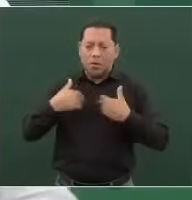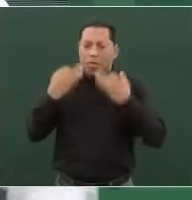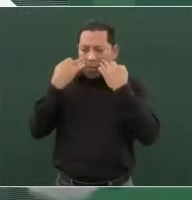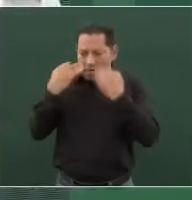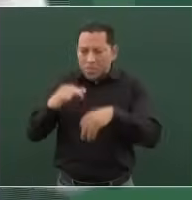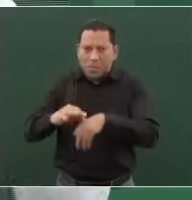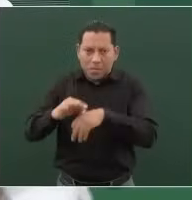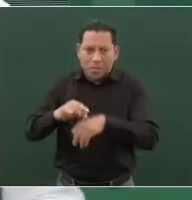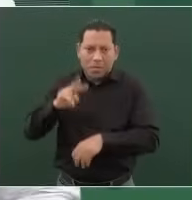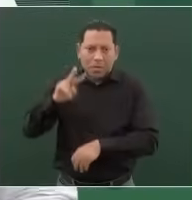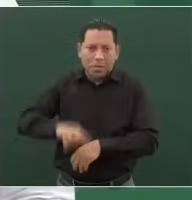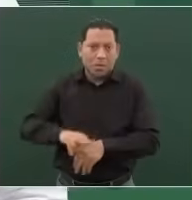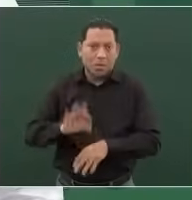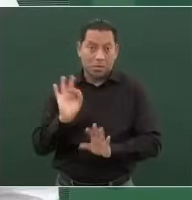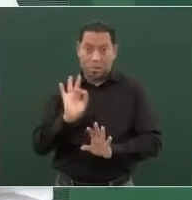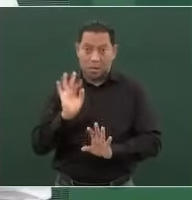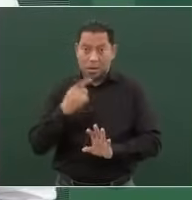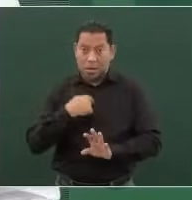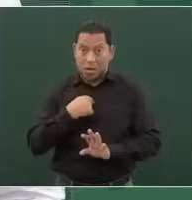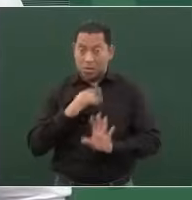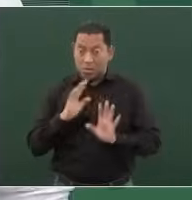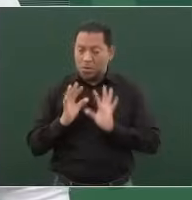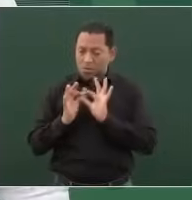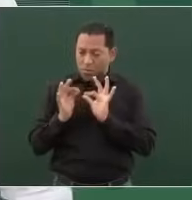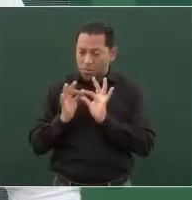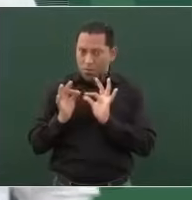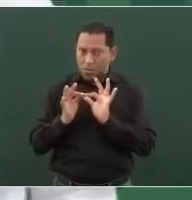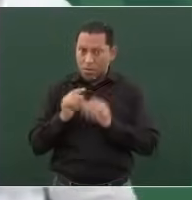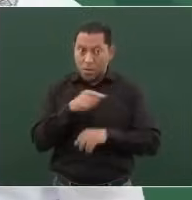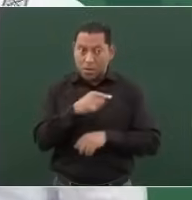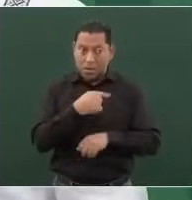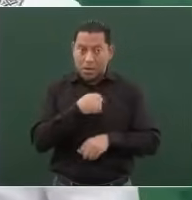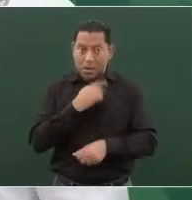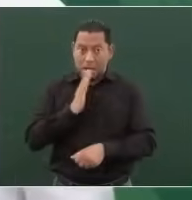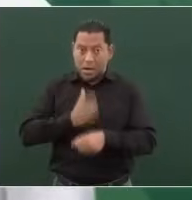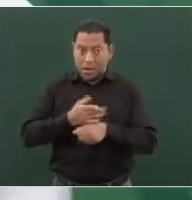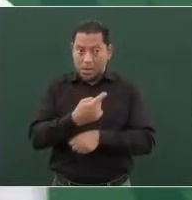no creo que por esto me vayan a sancionar,